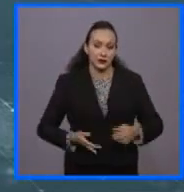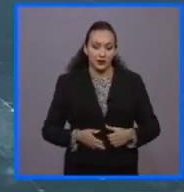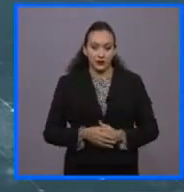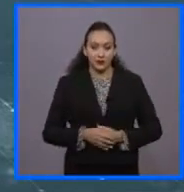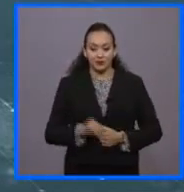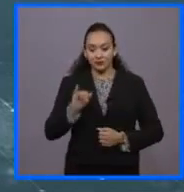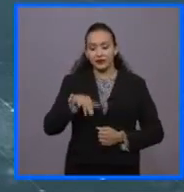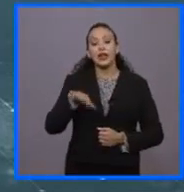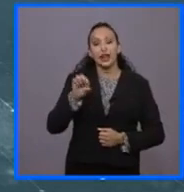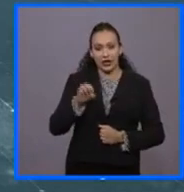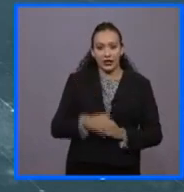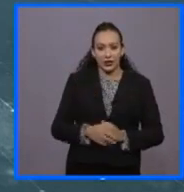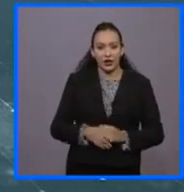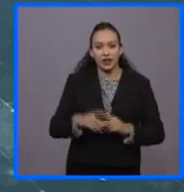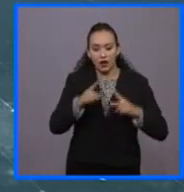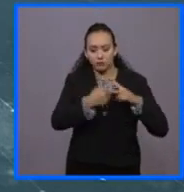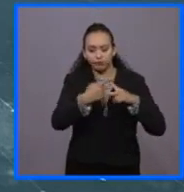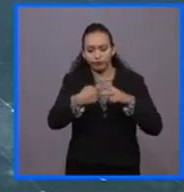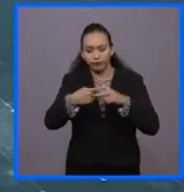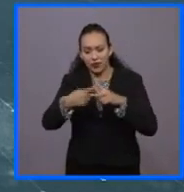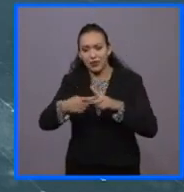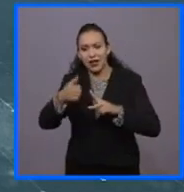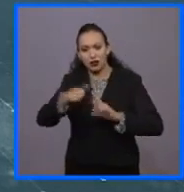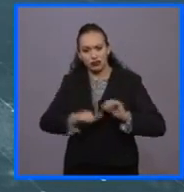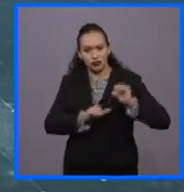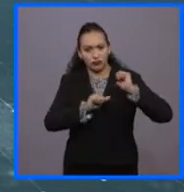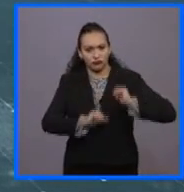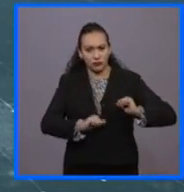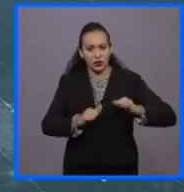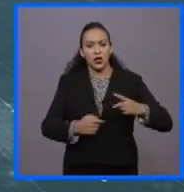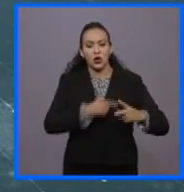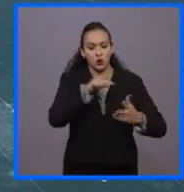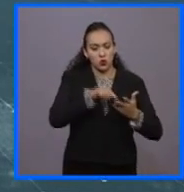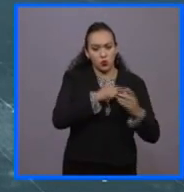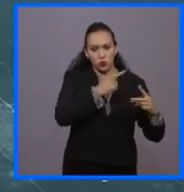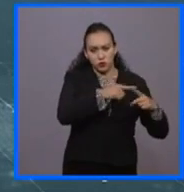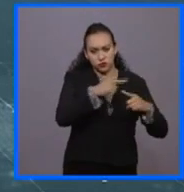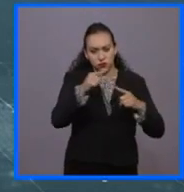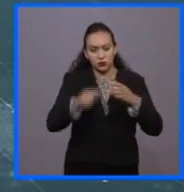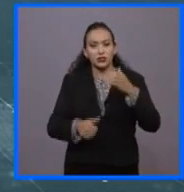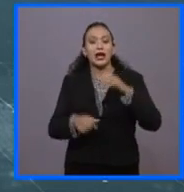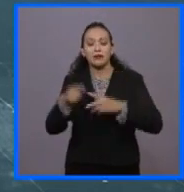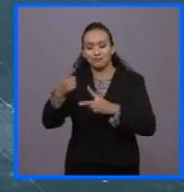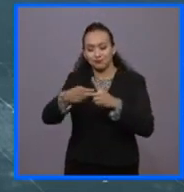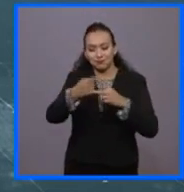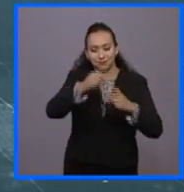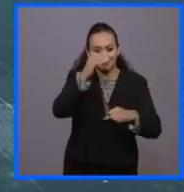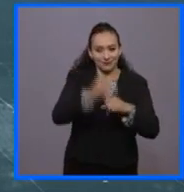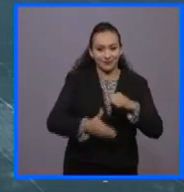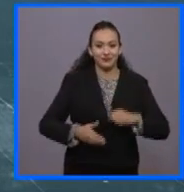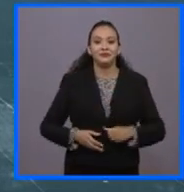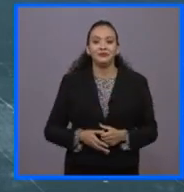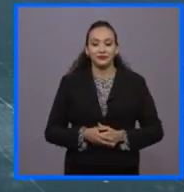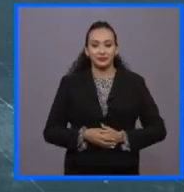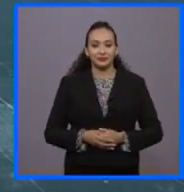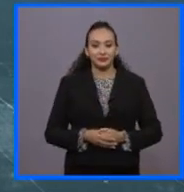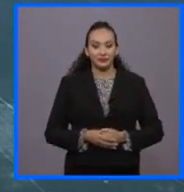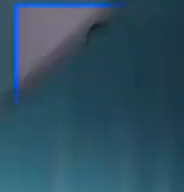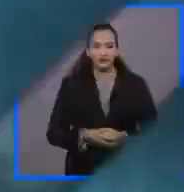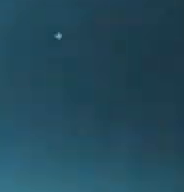El INE concluyó el cómputo de los 6 cargos que estuvieron en disputa en la elección judicial federal.